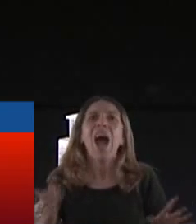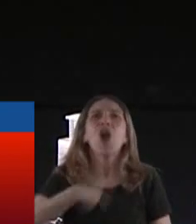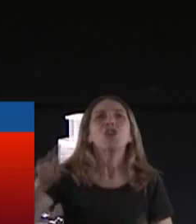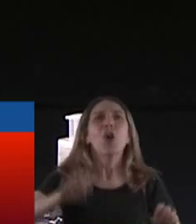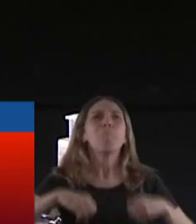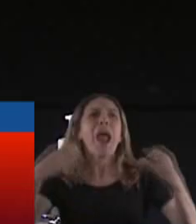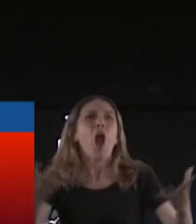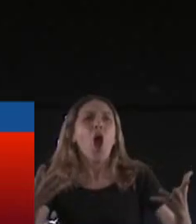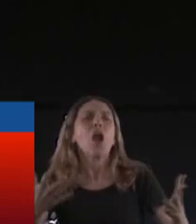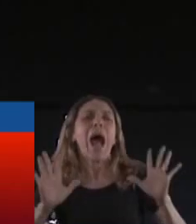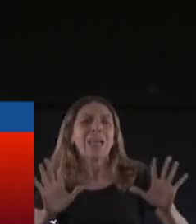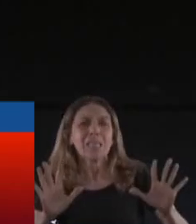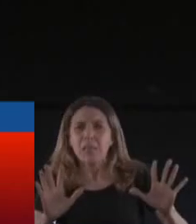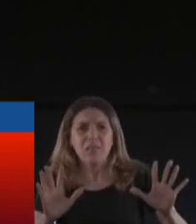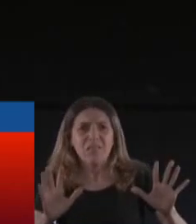hace horribles.